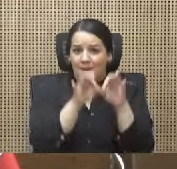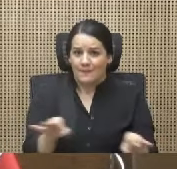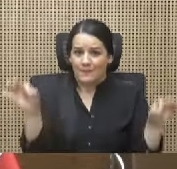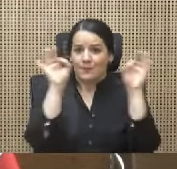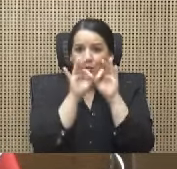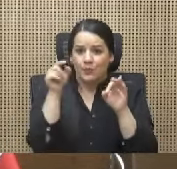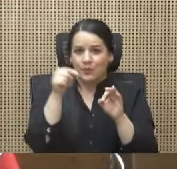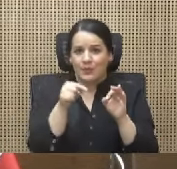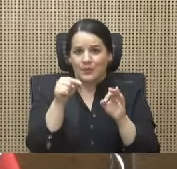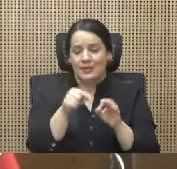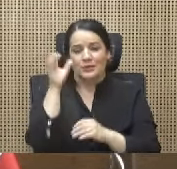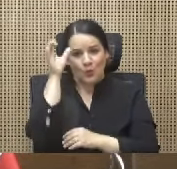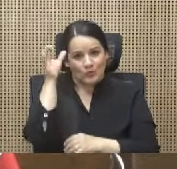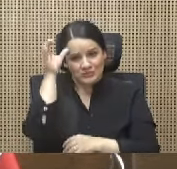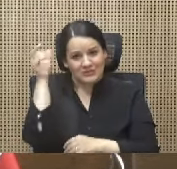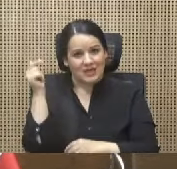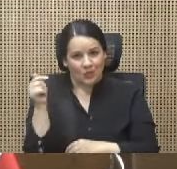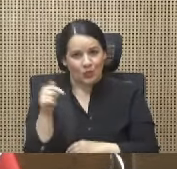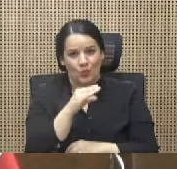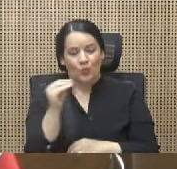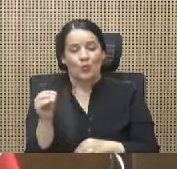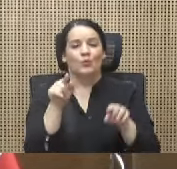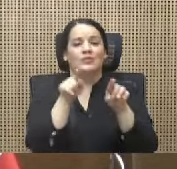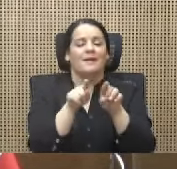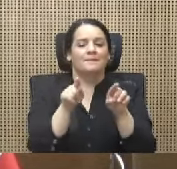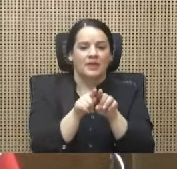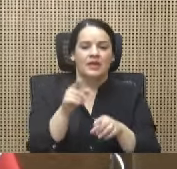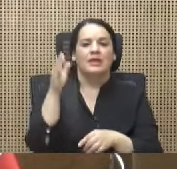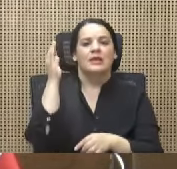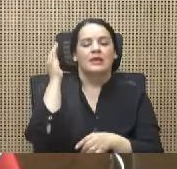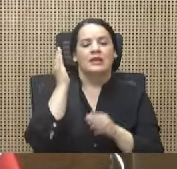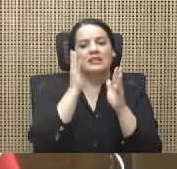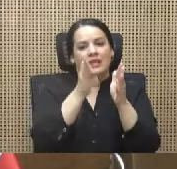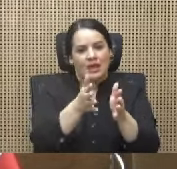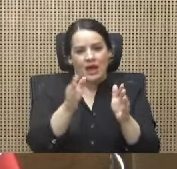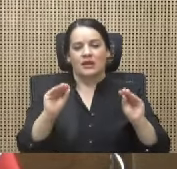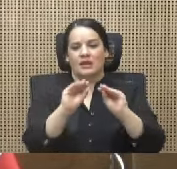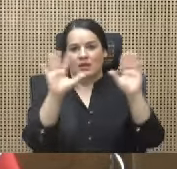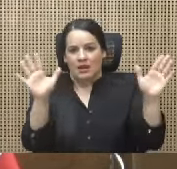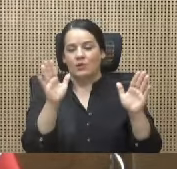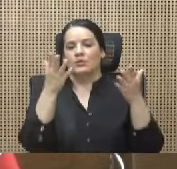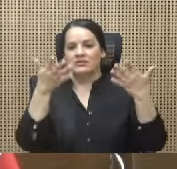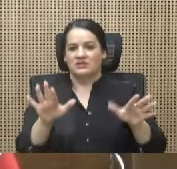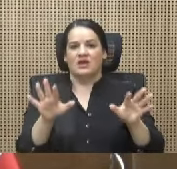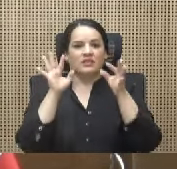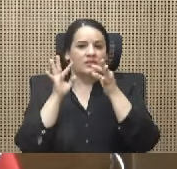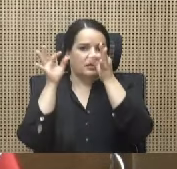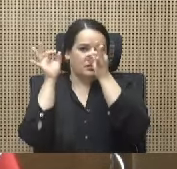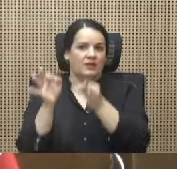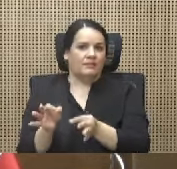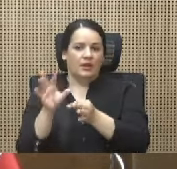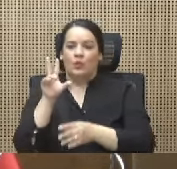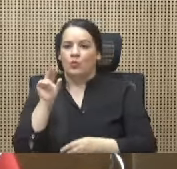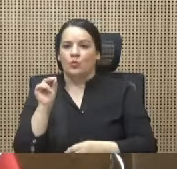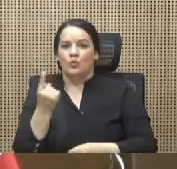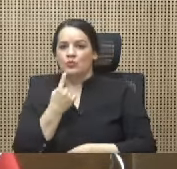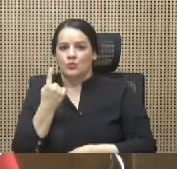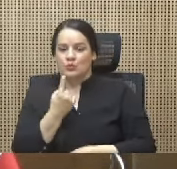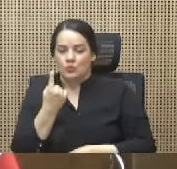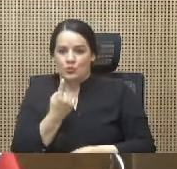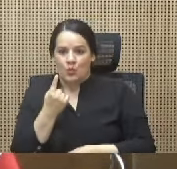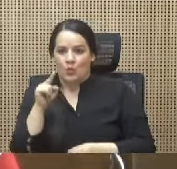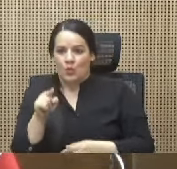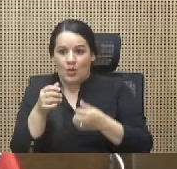importancia de este concepto y de también dejar constando de que esto ya está determinado en no únicamente